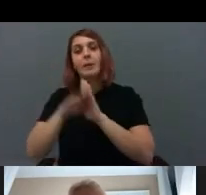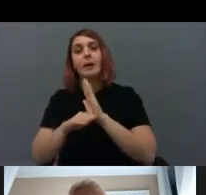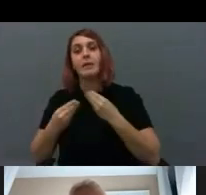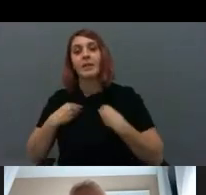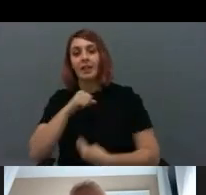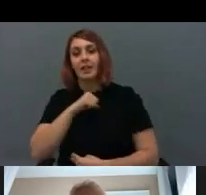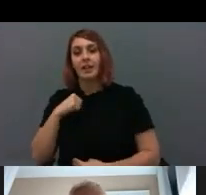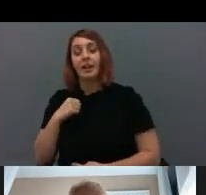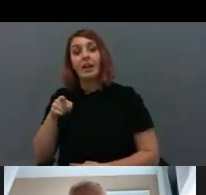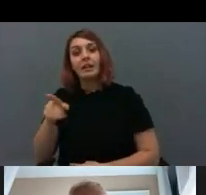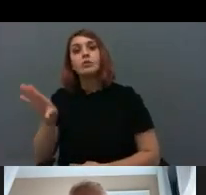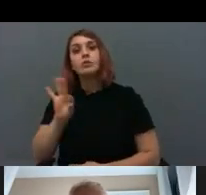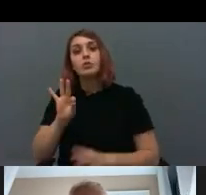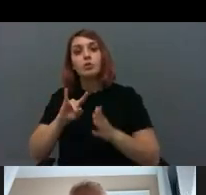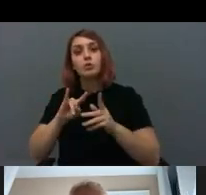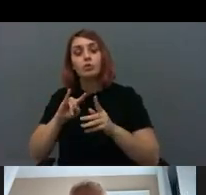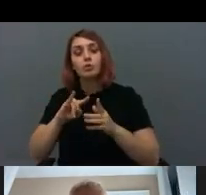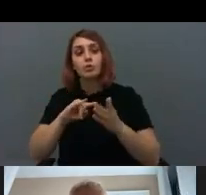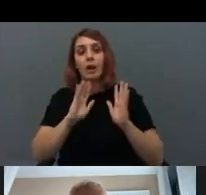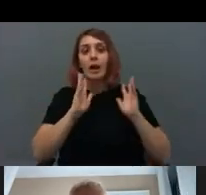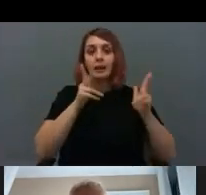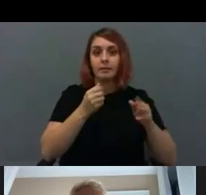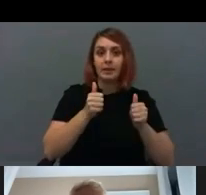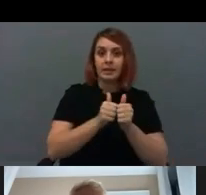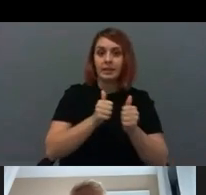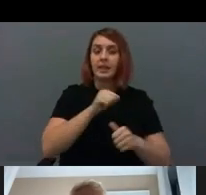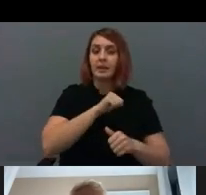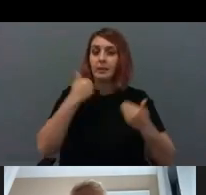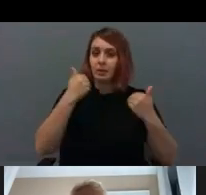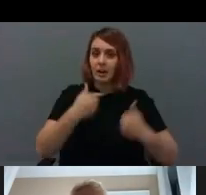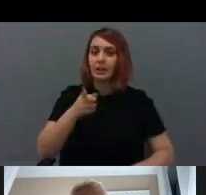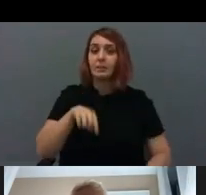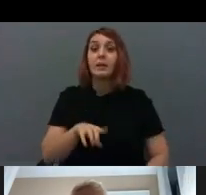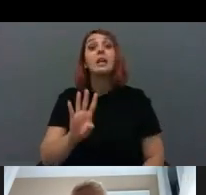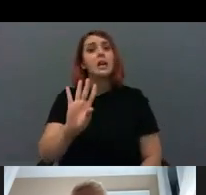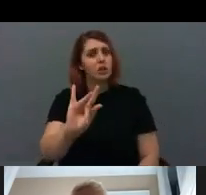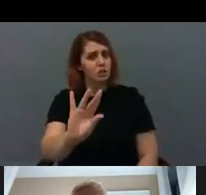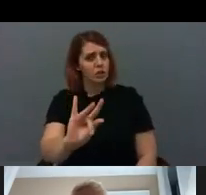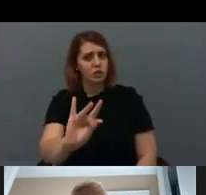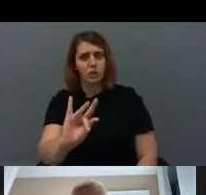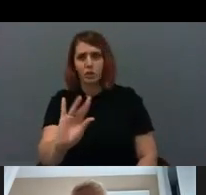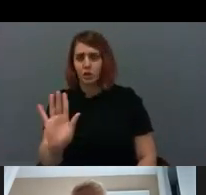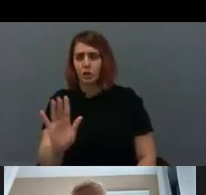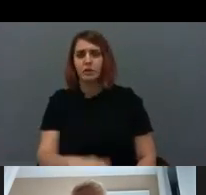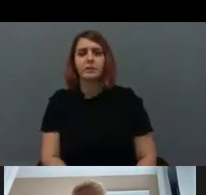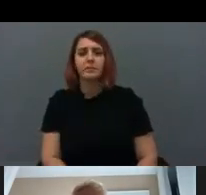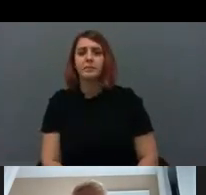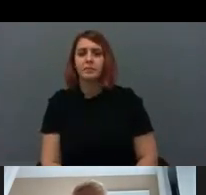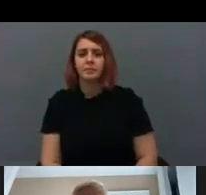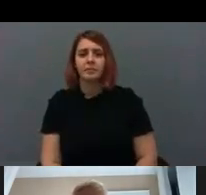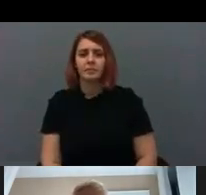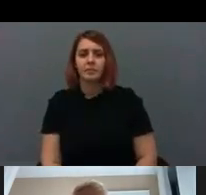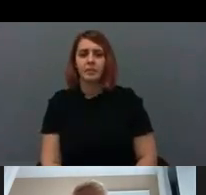también han de ser la solución a la par que de asistencia personal. Sí, sí, sí, no es una crítica, solo